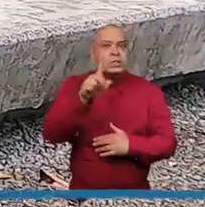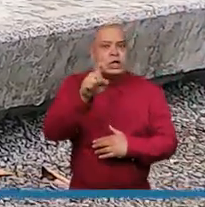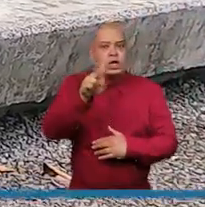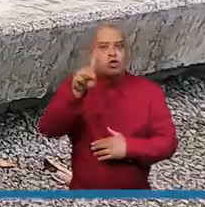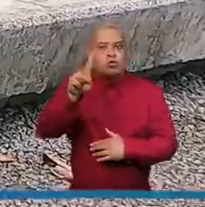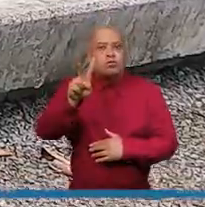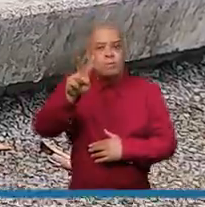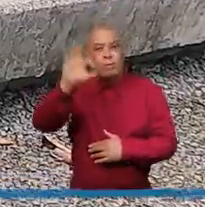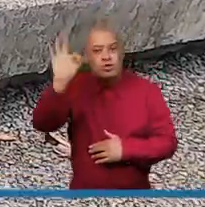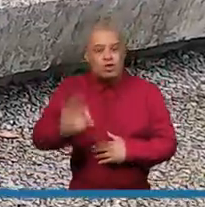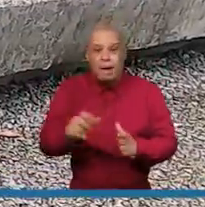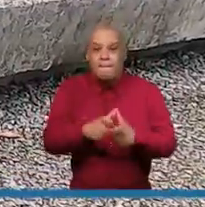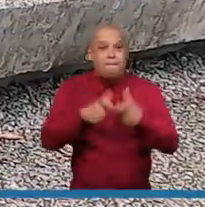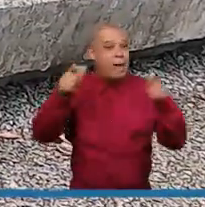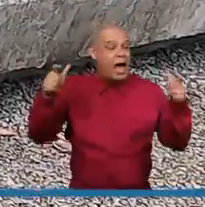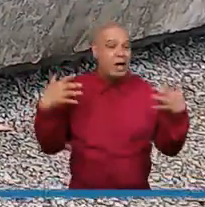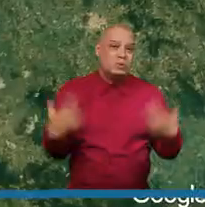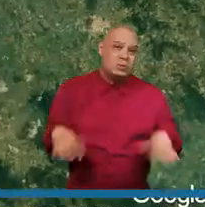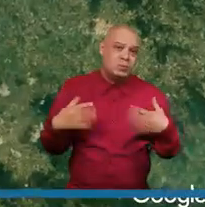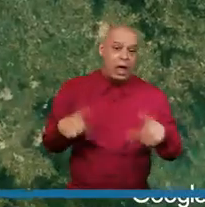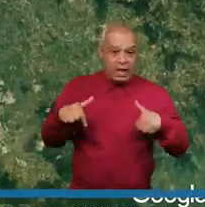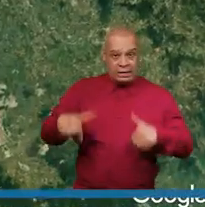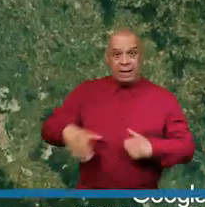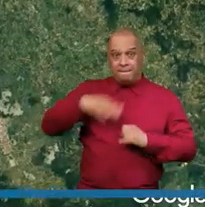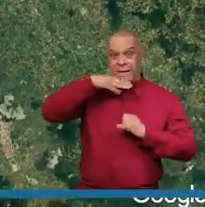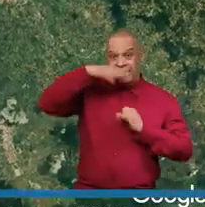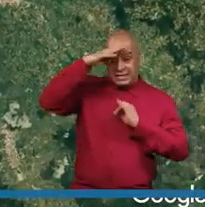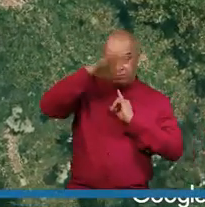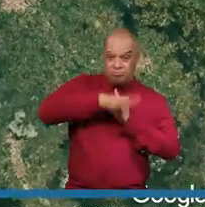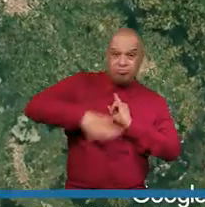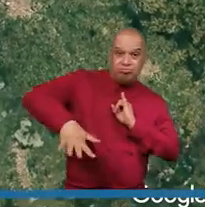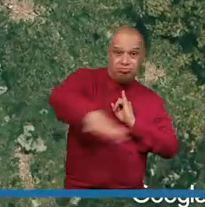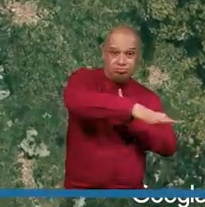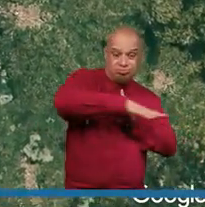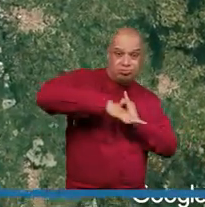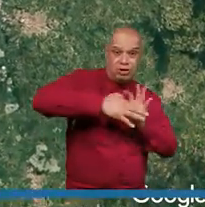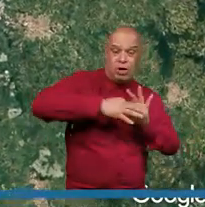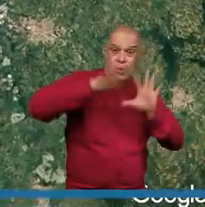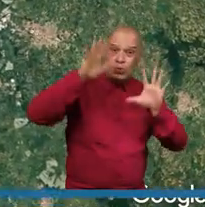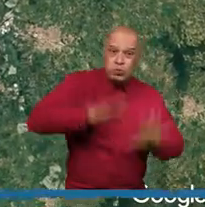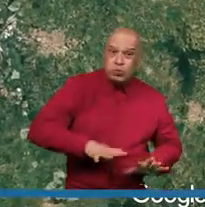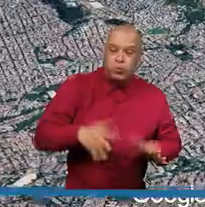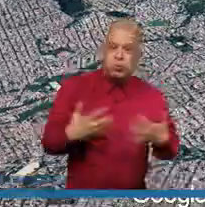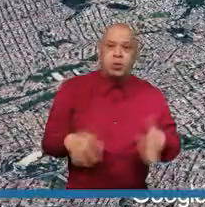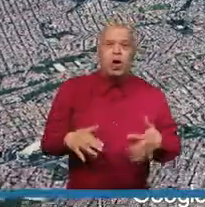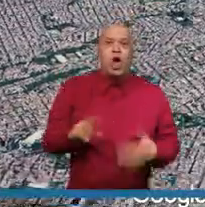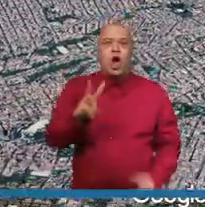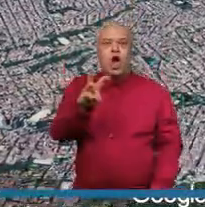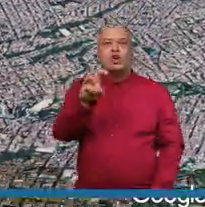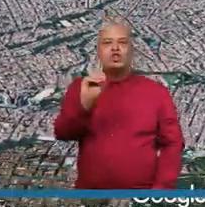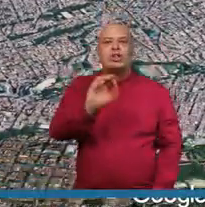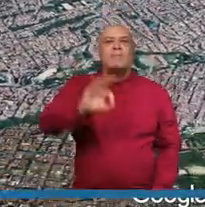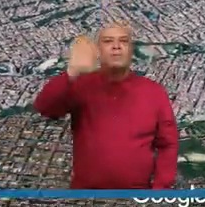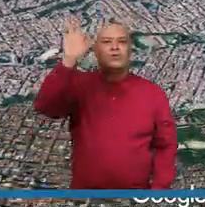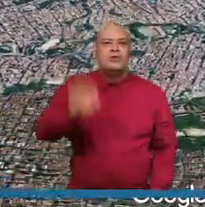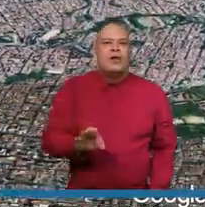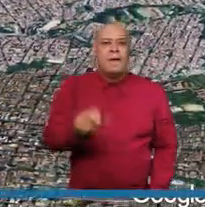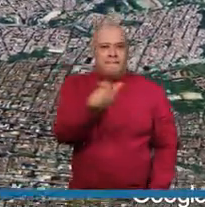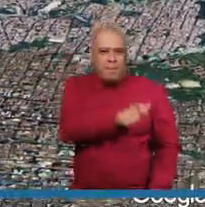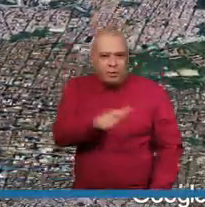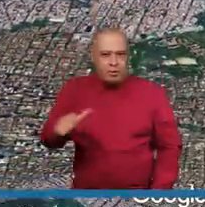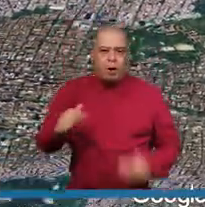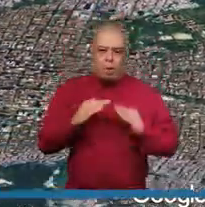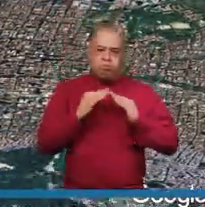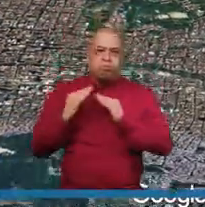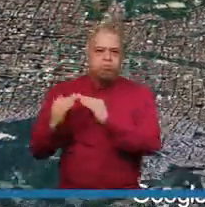porcentaje. Y una muestra es nuestra área metropolitana del Valle de Aburrá. Hoy podemos señalar que el 80% de la ciudadanía